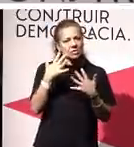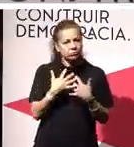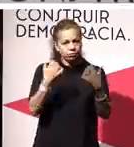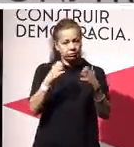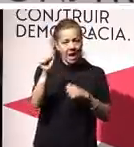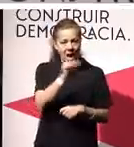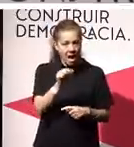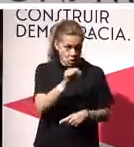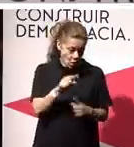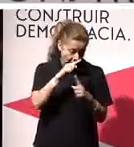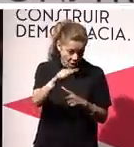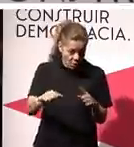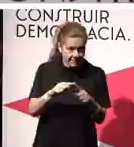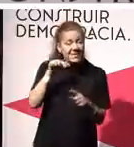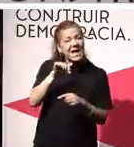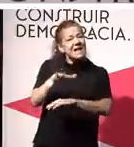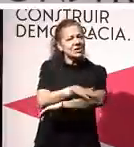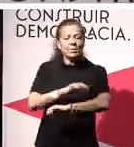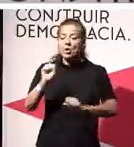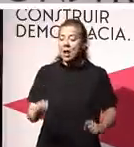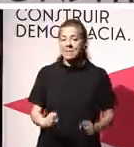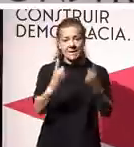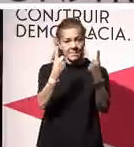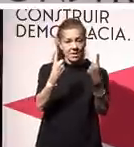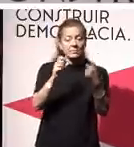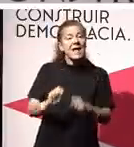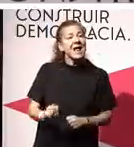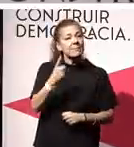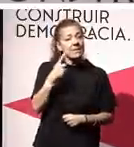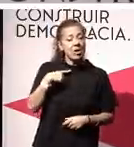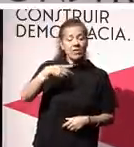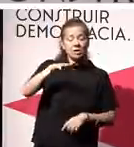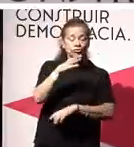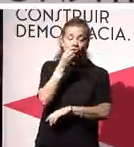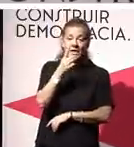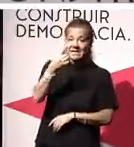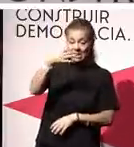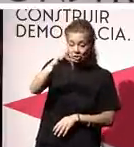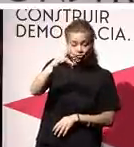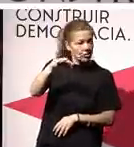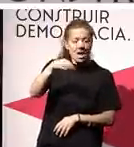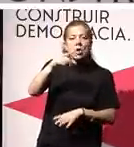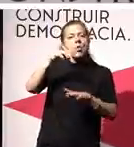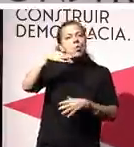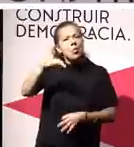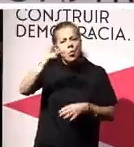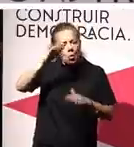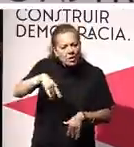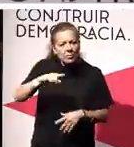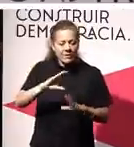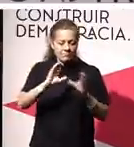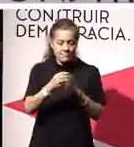nacional. Ese Gobierno, el primero del Gobierno del Partido Socialista en solitario, fue el último de partido único en